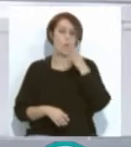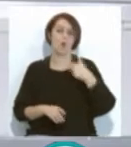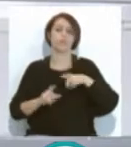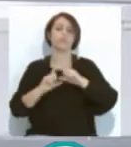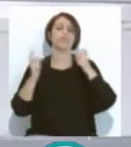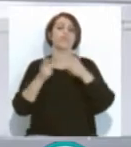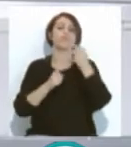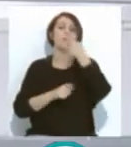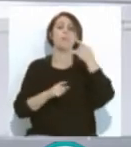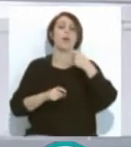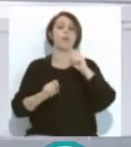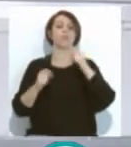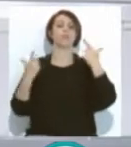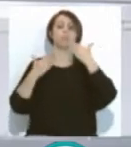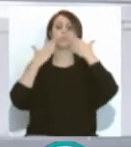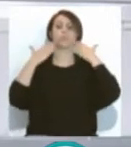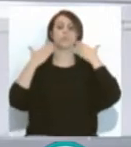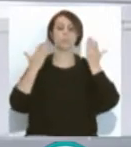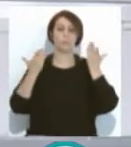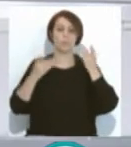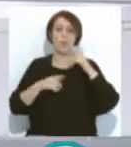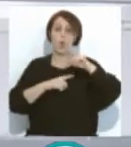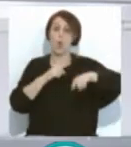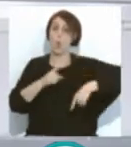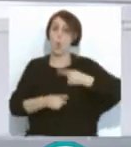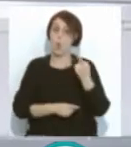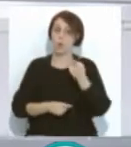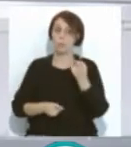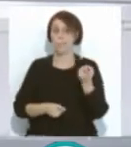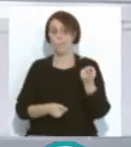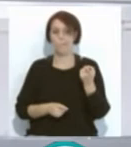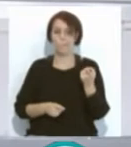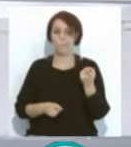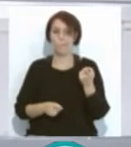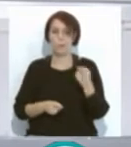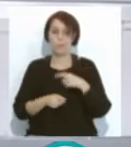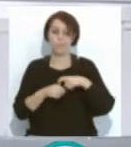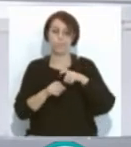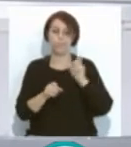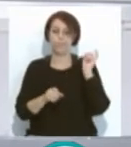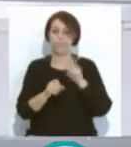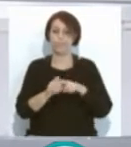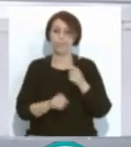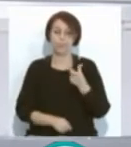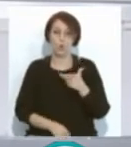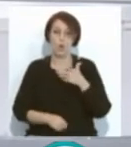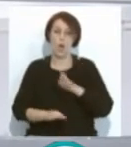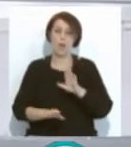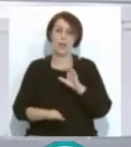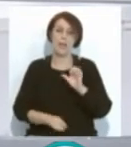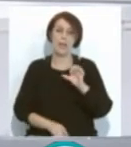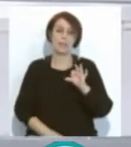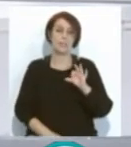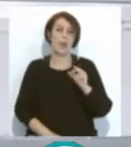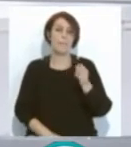Eso provocó que después tuviera poco margen y de participación, aunque con Víctor Espárrago jugó